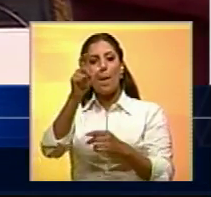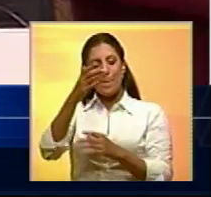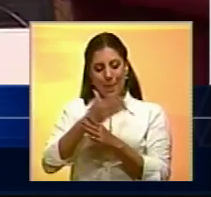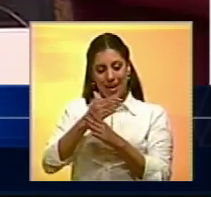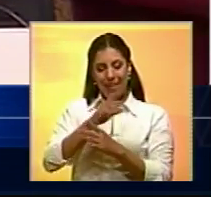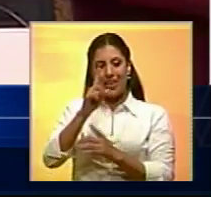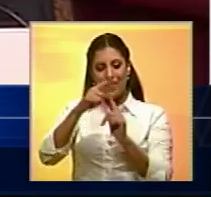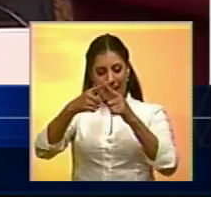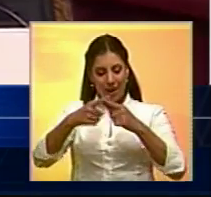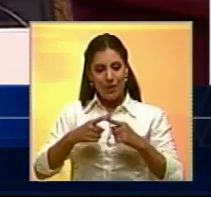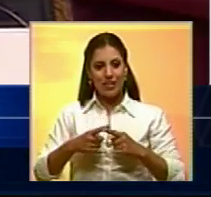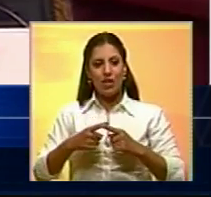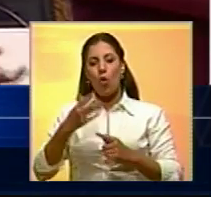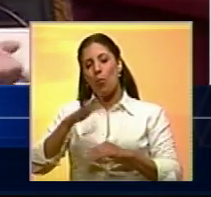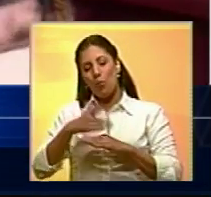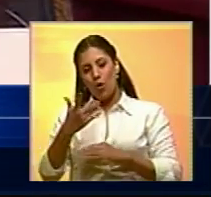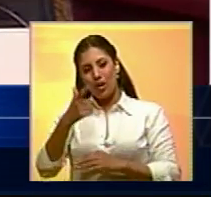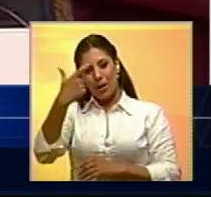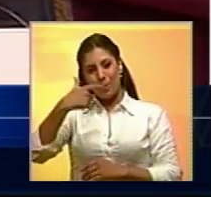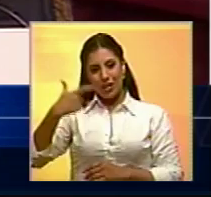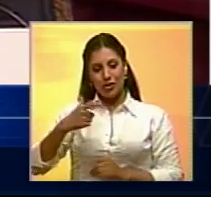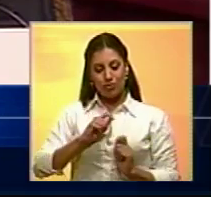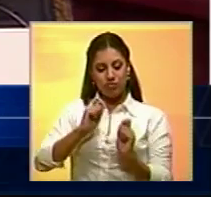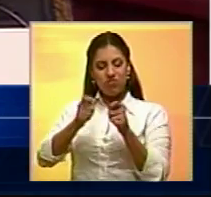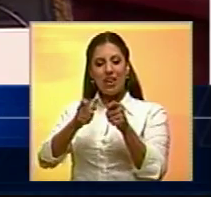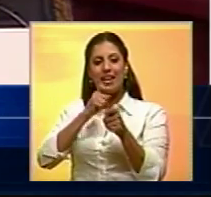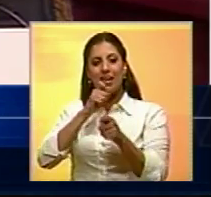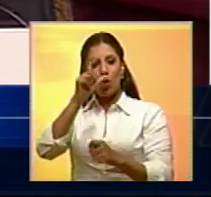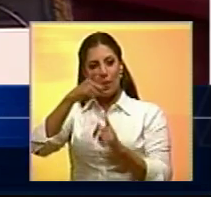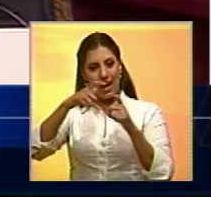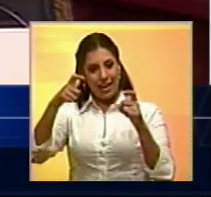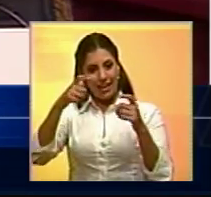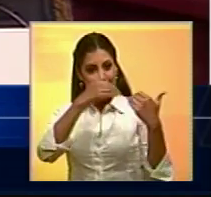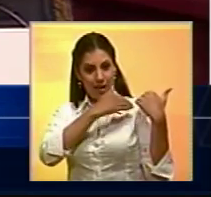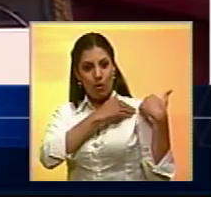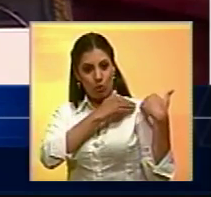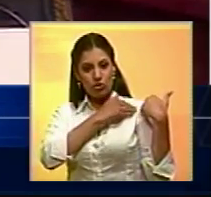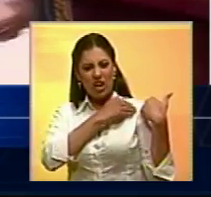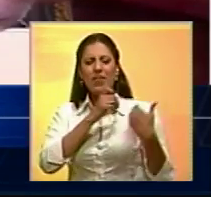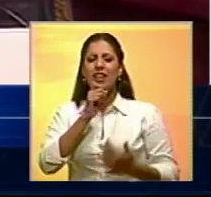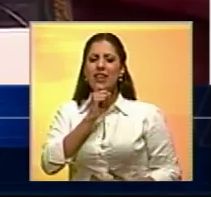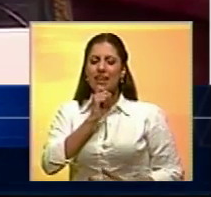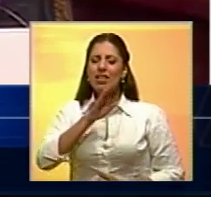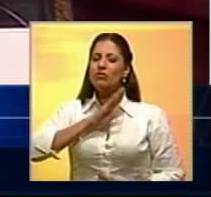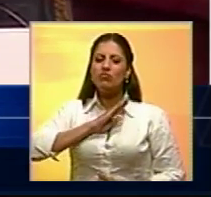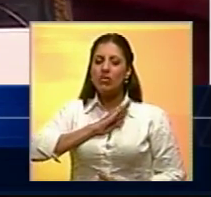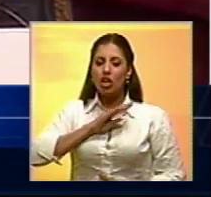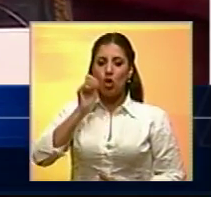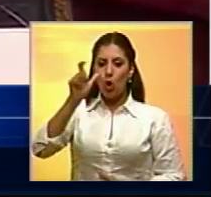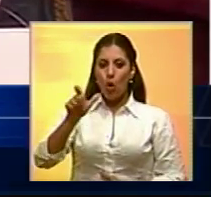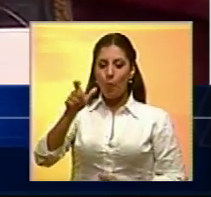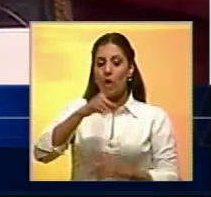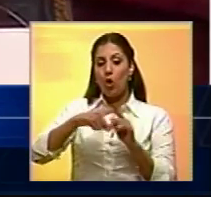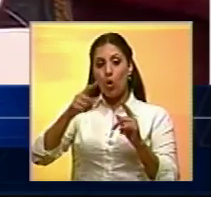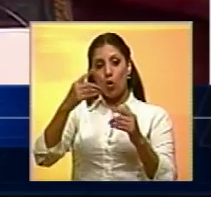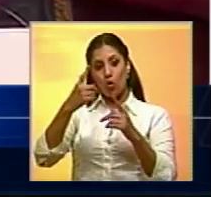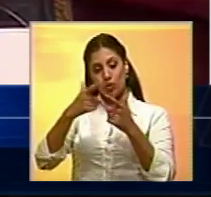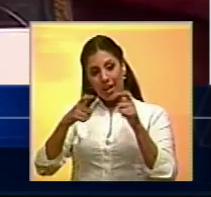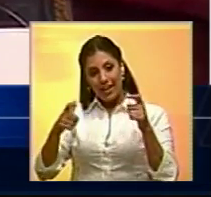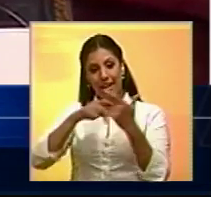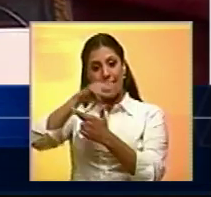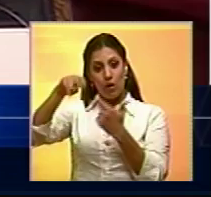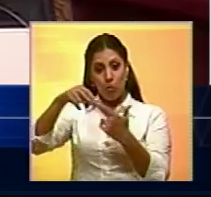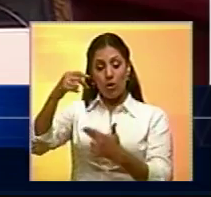acto administrativo, porque la facultad de la designación del Procurador General encargado la tiene conferida el Procurador General de